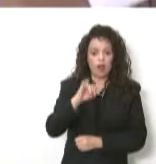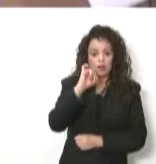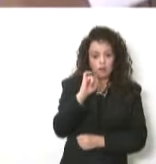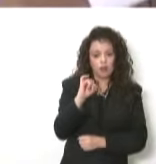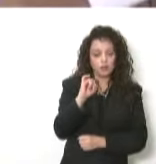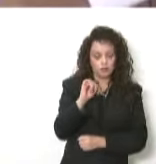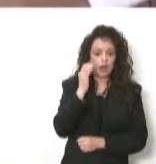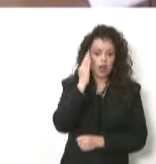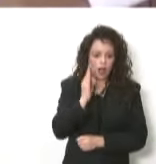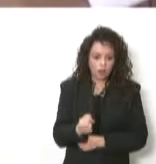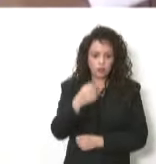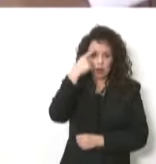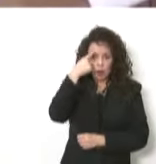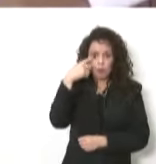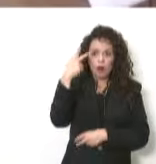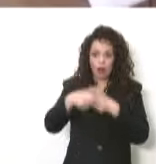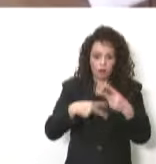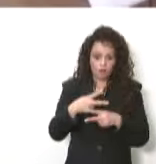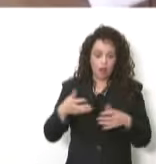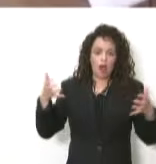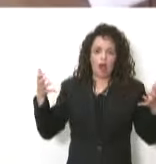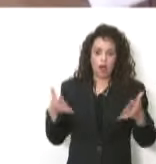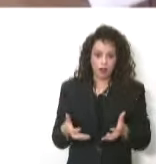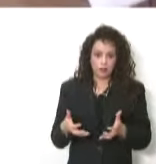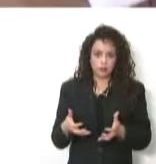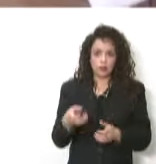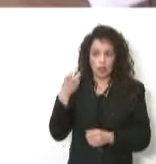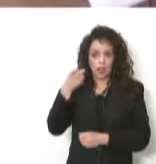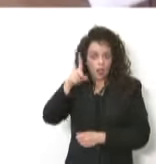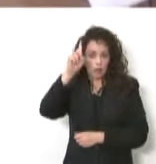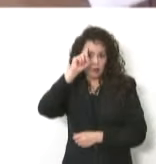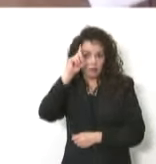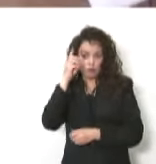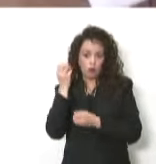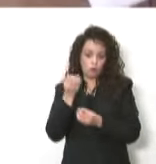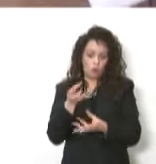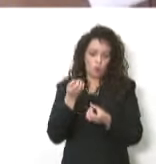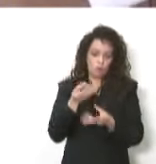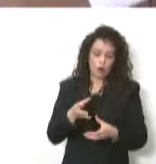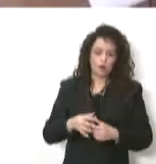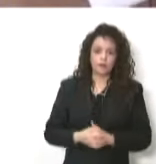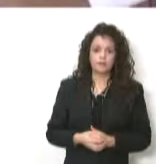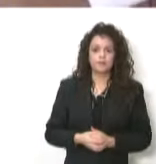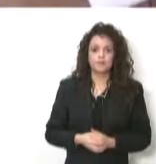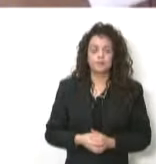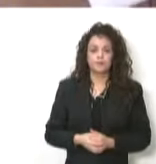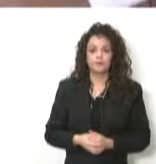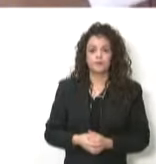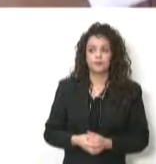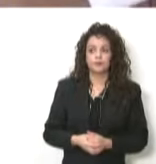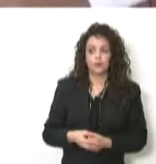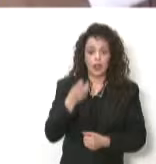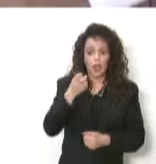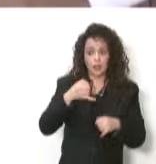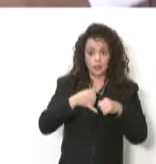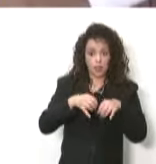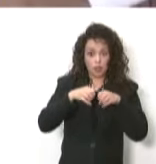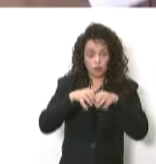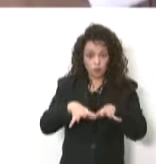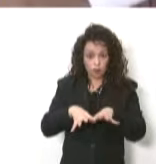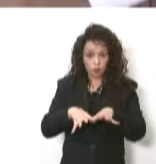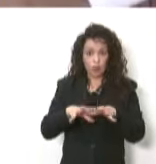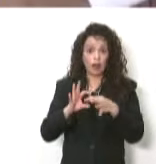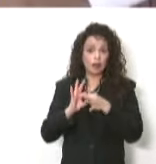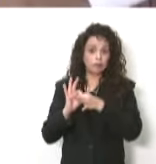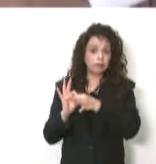de acciones para dar cumplimiento a los puntos recomendados. En este caso, la solicitud de información se encuentra